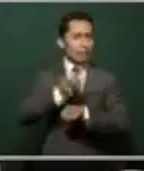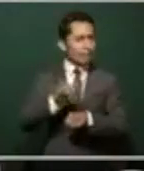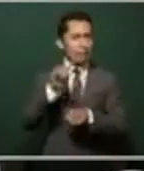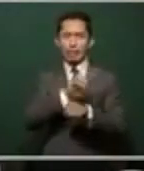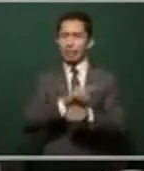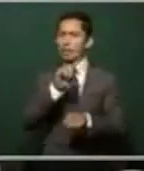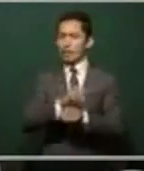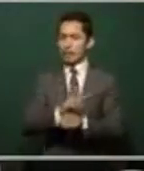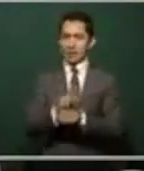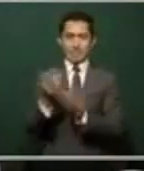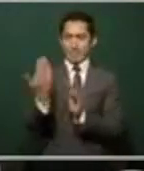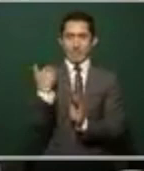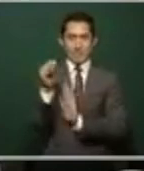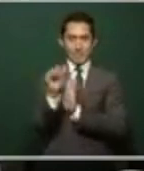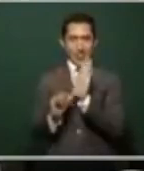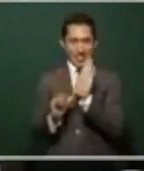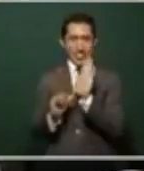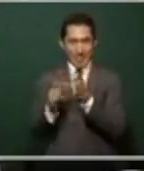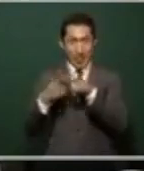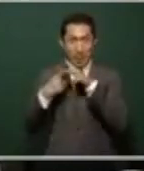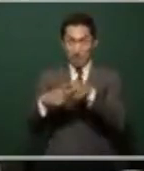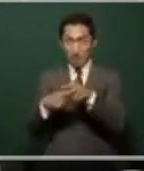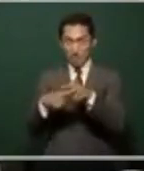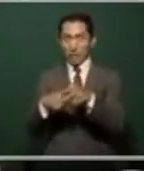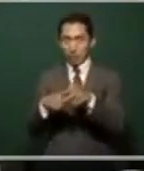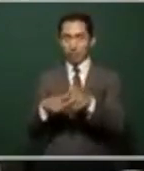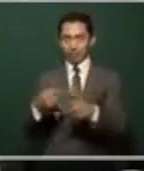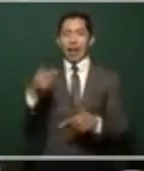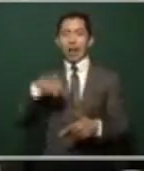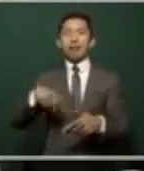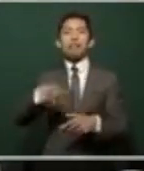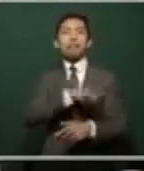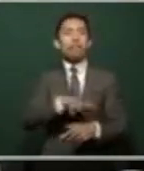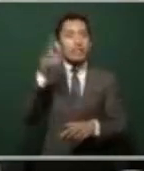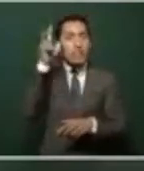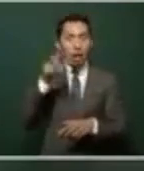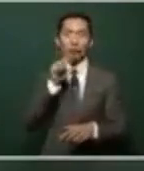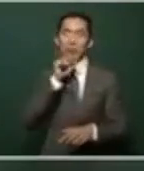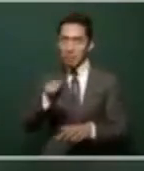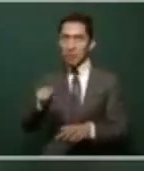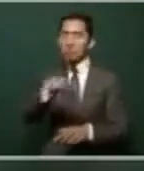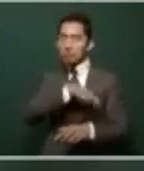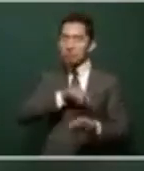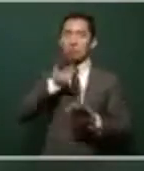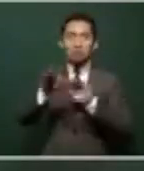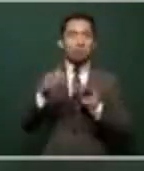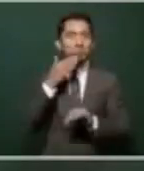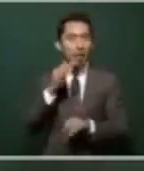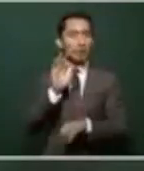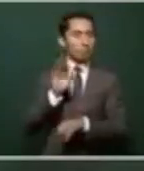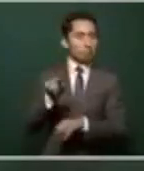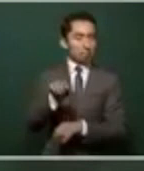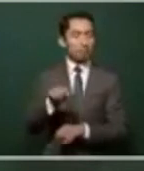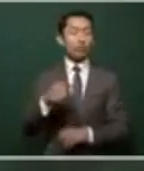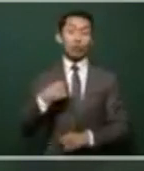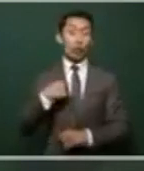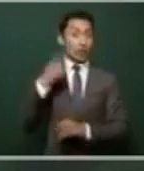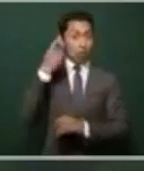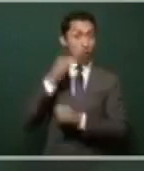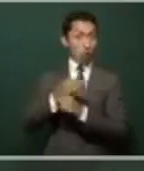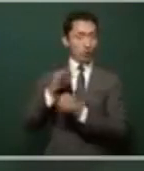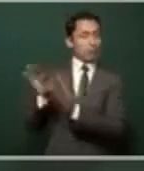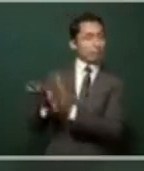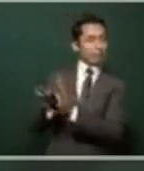de todos estos meses de su gobierno al Estado de Hidalgo. Y bueno, yo quisiera destacar primero